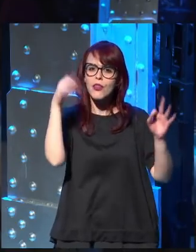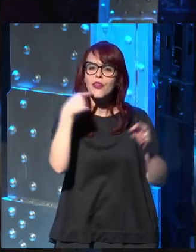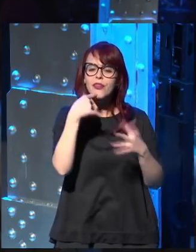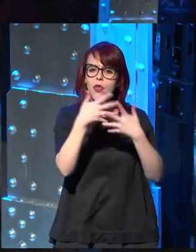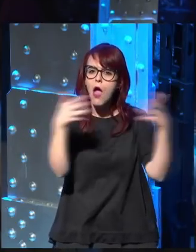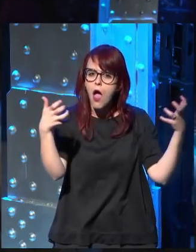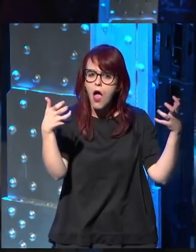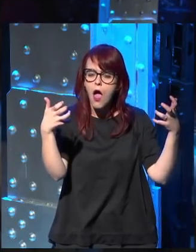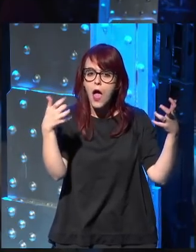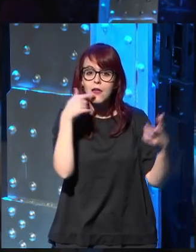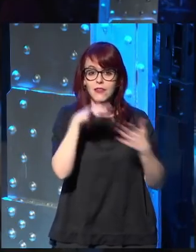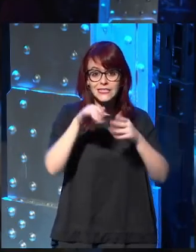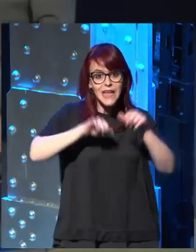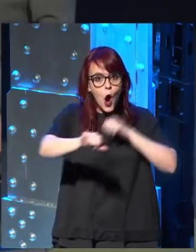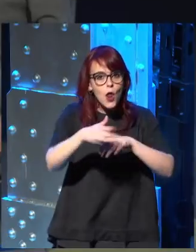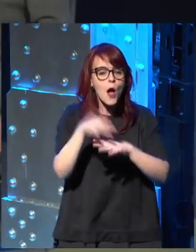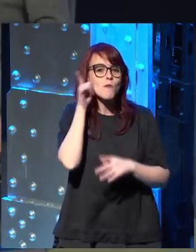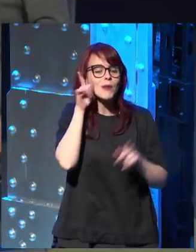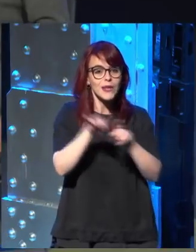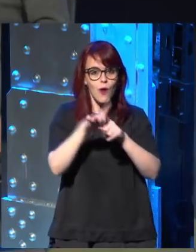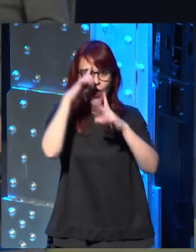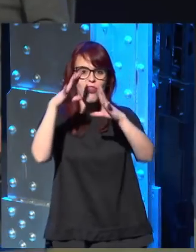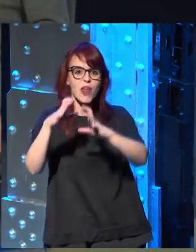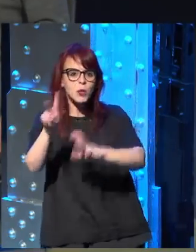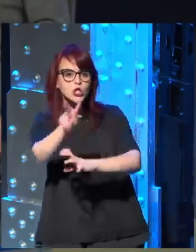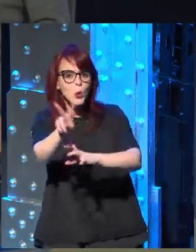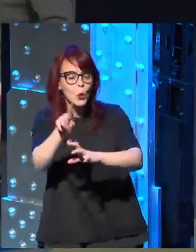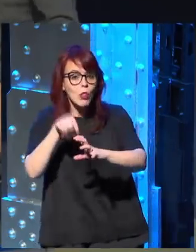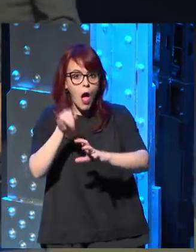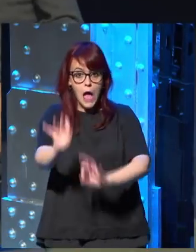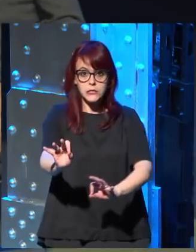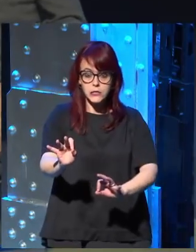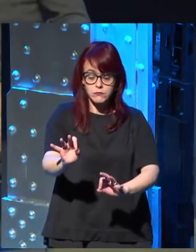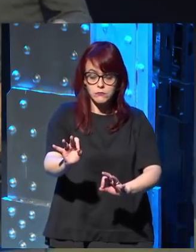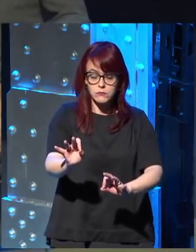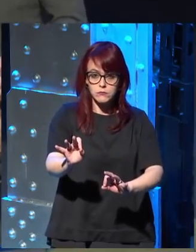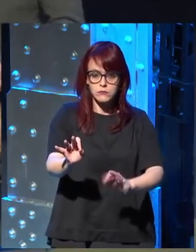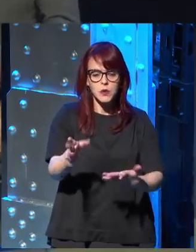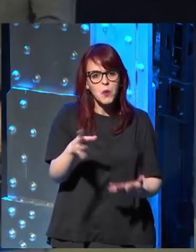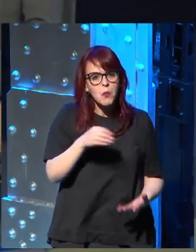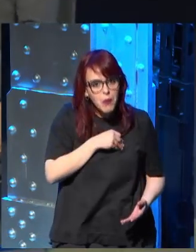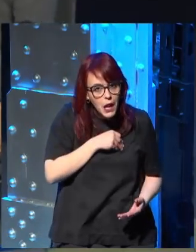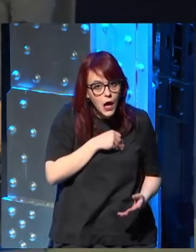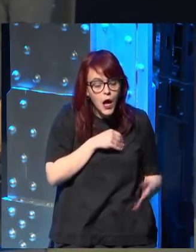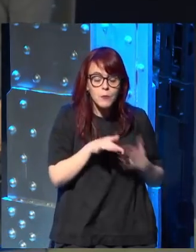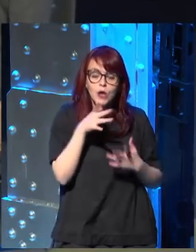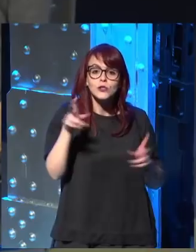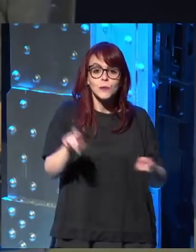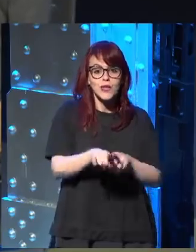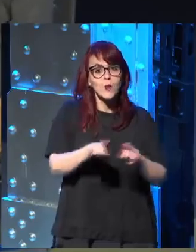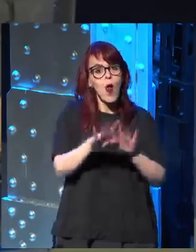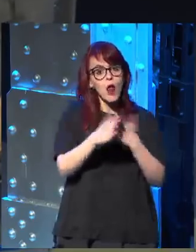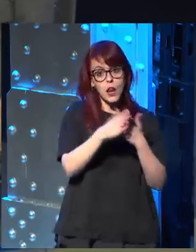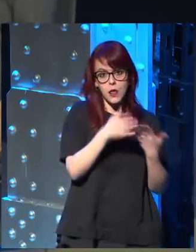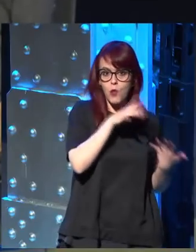dice: desde ahora tu móvil será un segundo cerebro para ti, ¿no? Como, digo, qué pena no haber visto eso antes para ponerlo en el